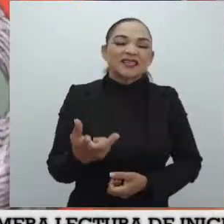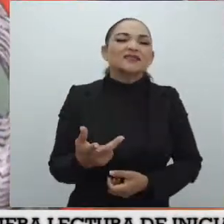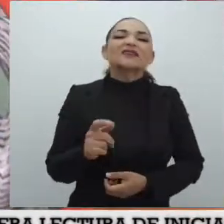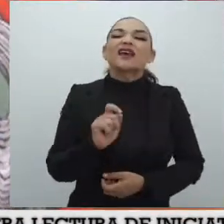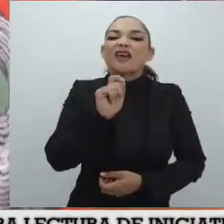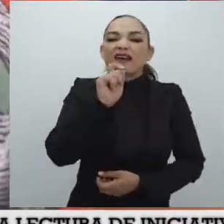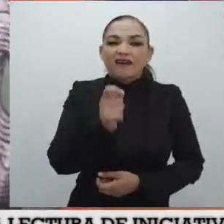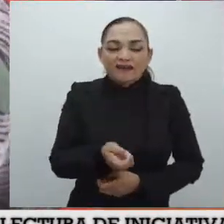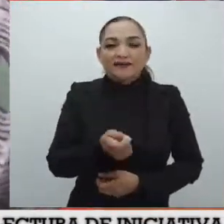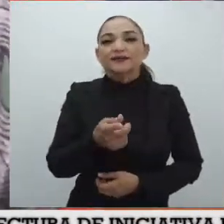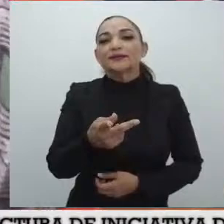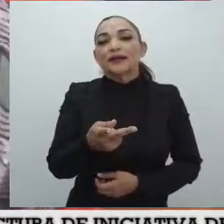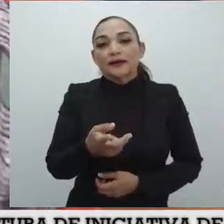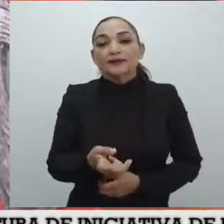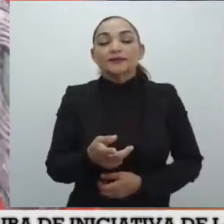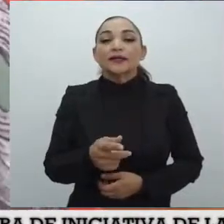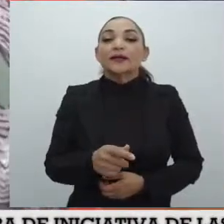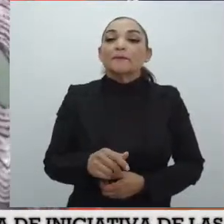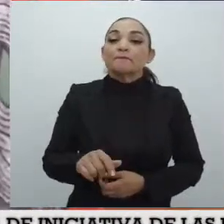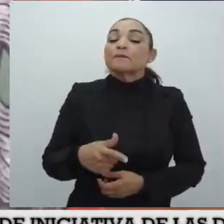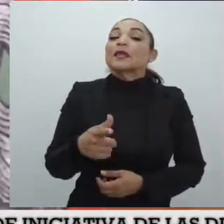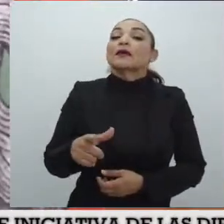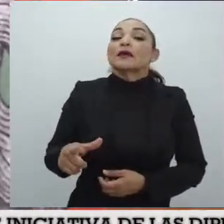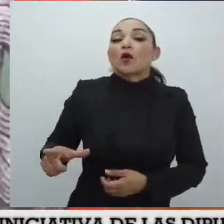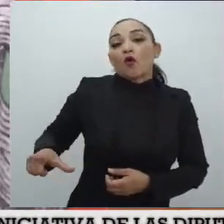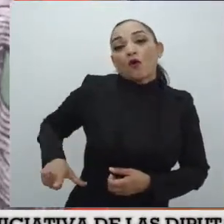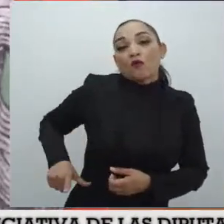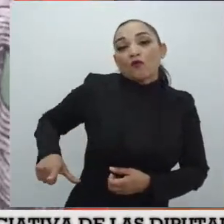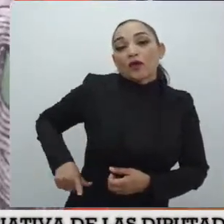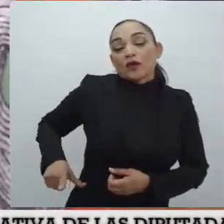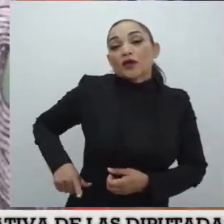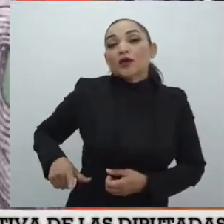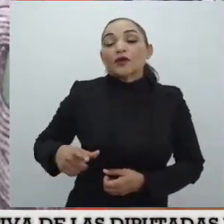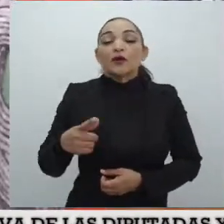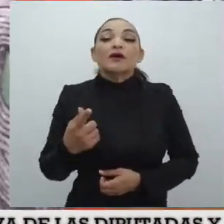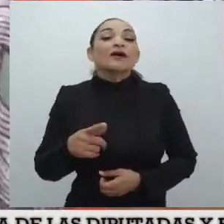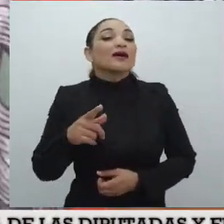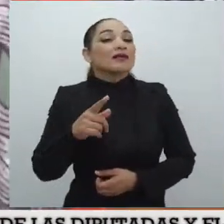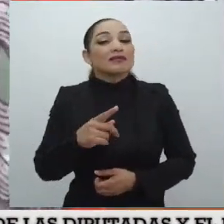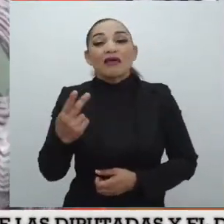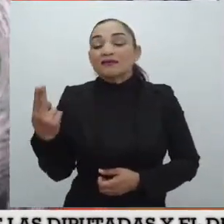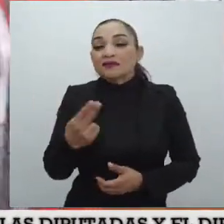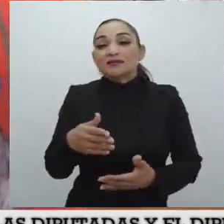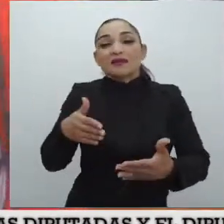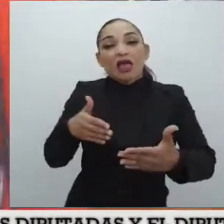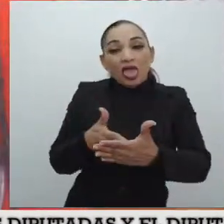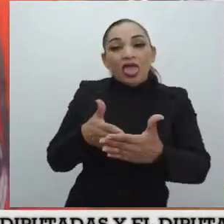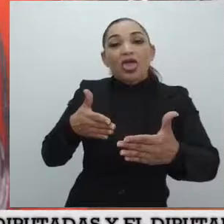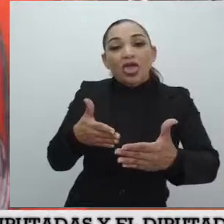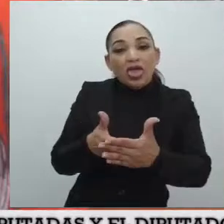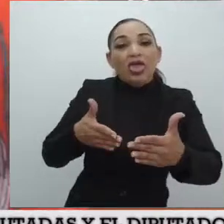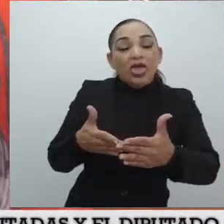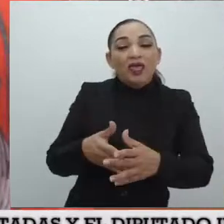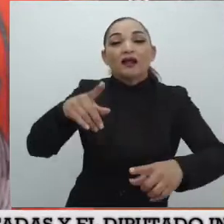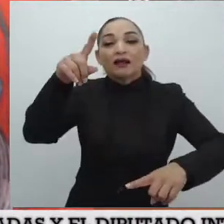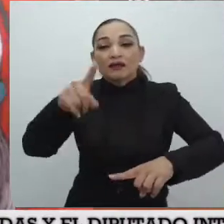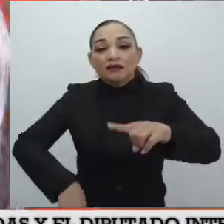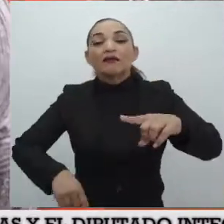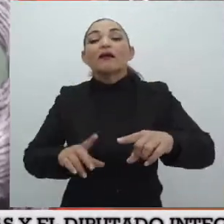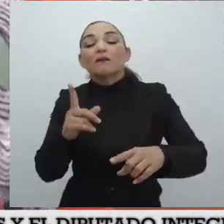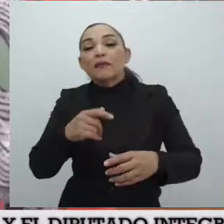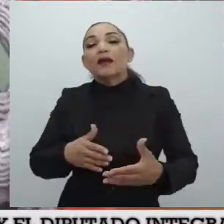Estado, además de no incurrir en transgresiones, tiene el deber de eliminar los obstáculos que limitan el acceso a la justicia, es